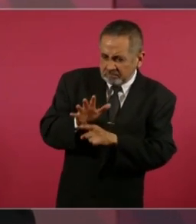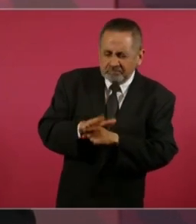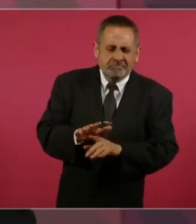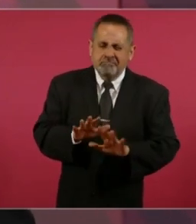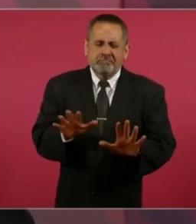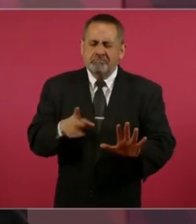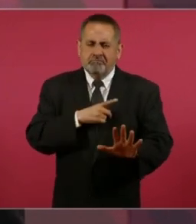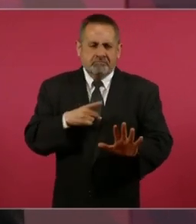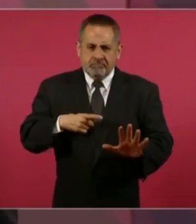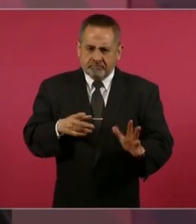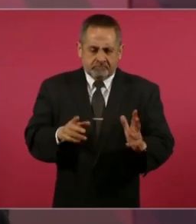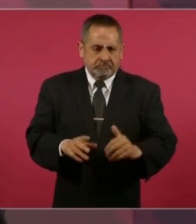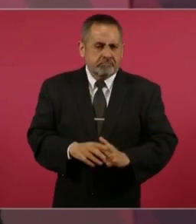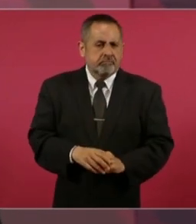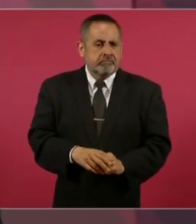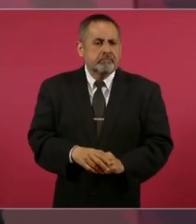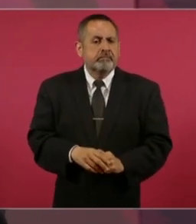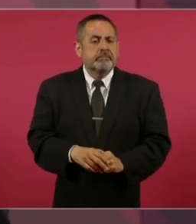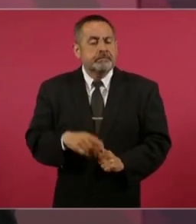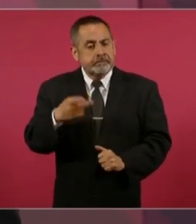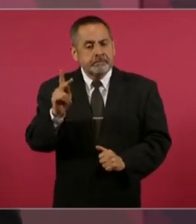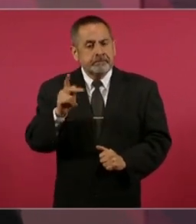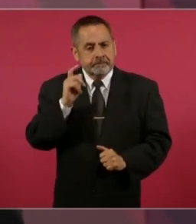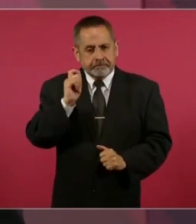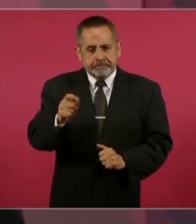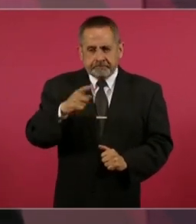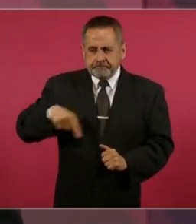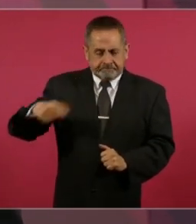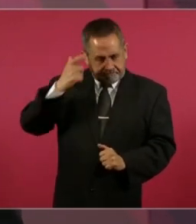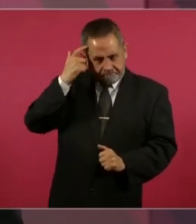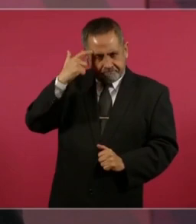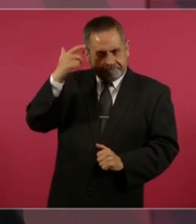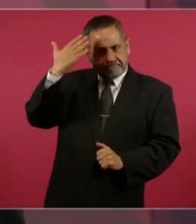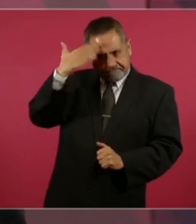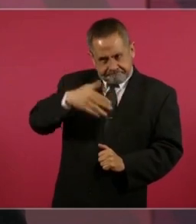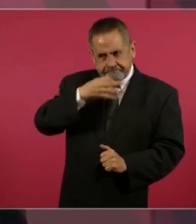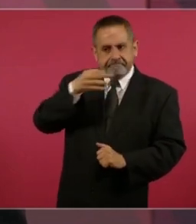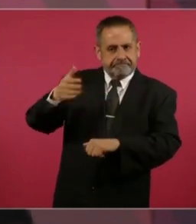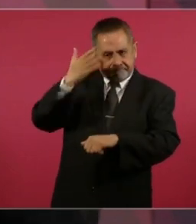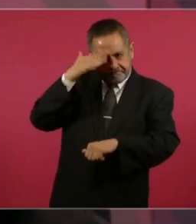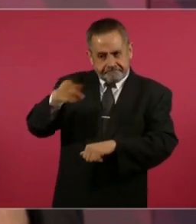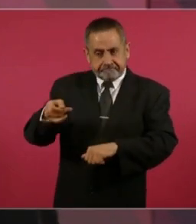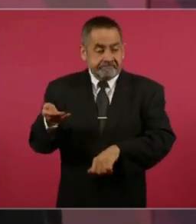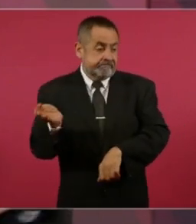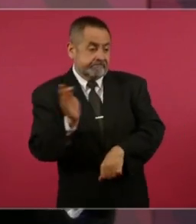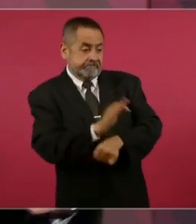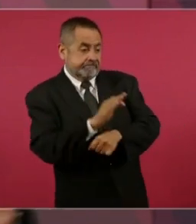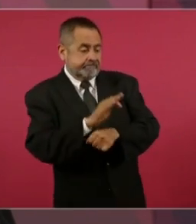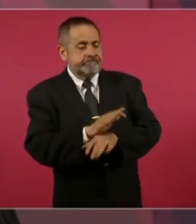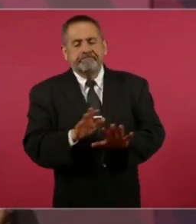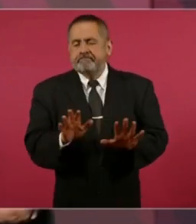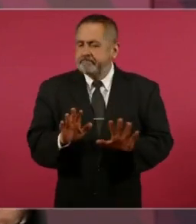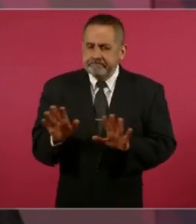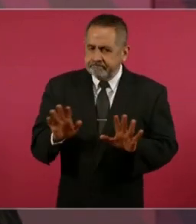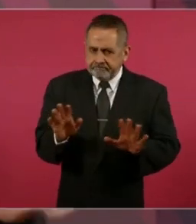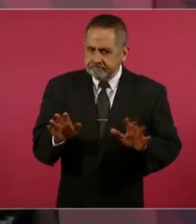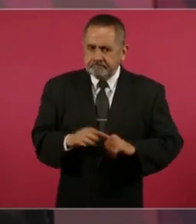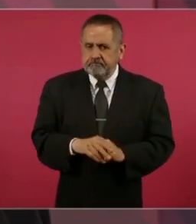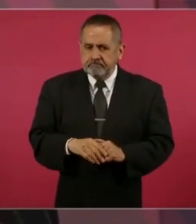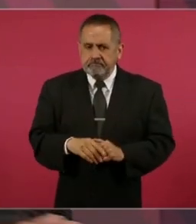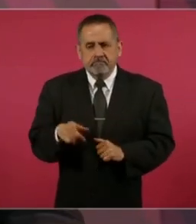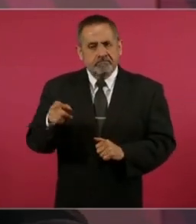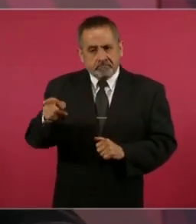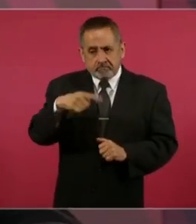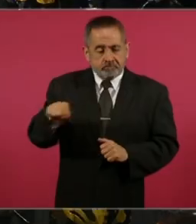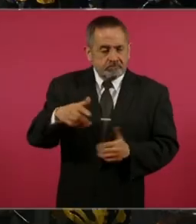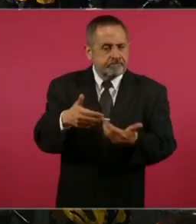Temerarios pero que estén conscientes que cuando